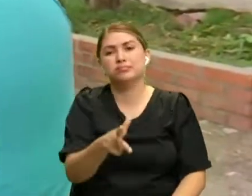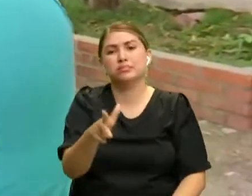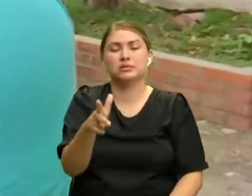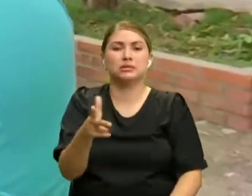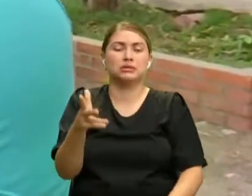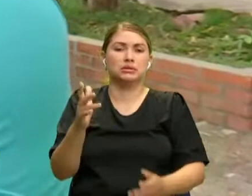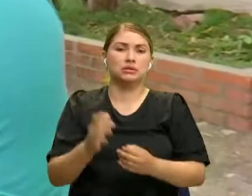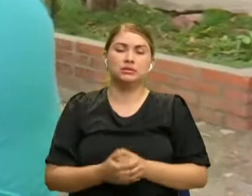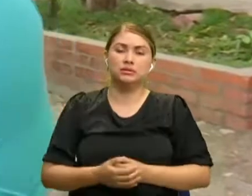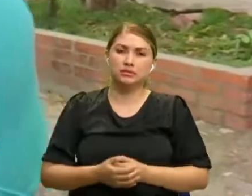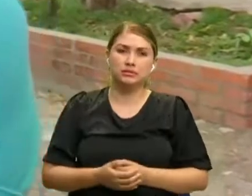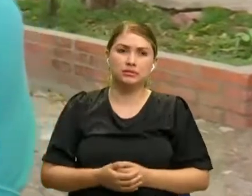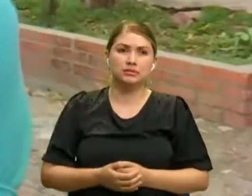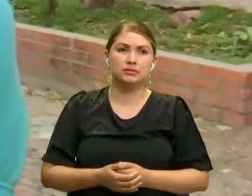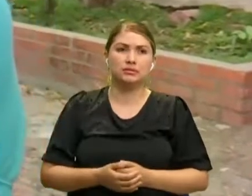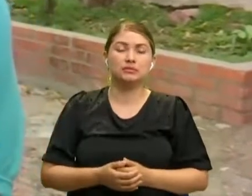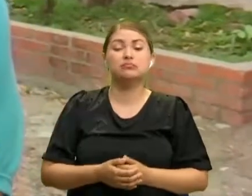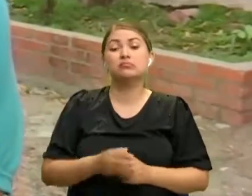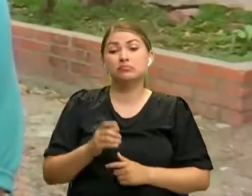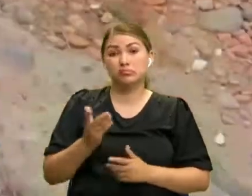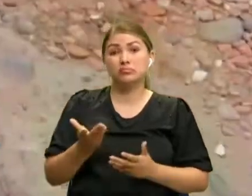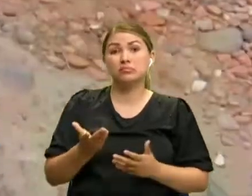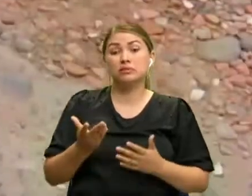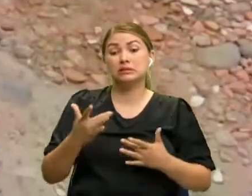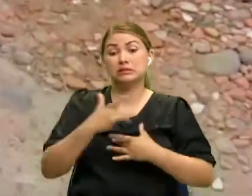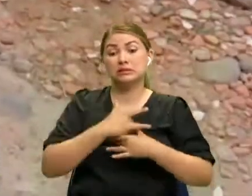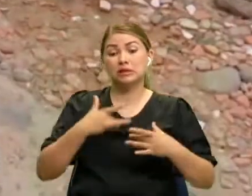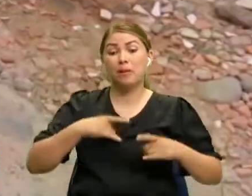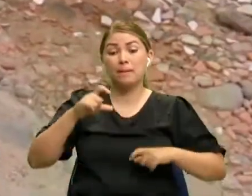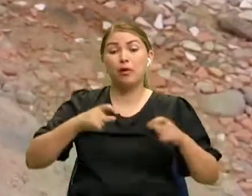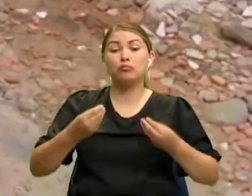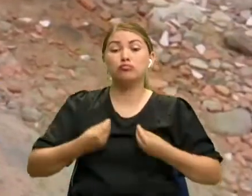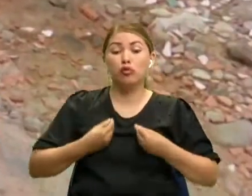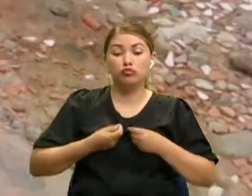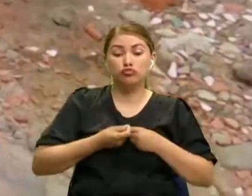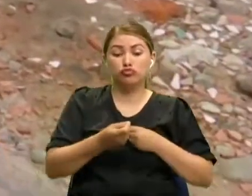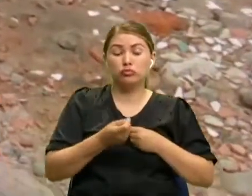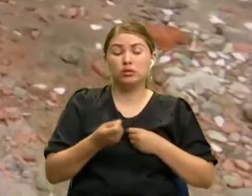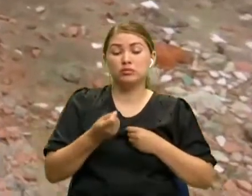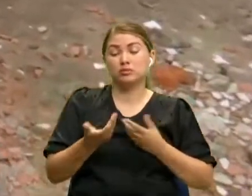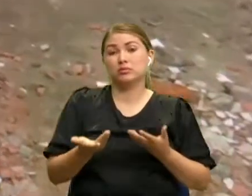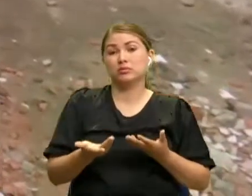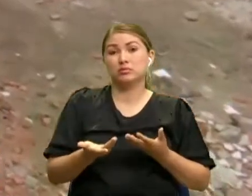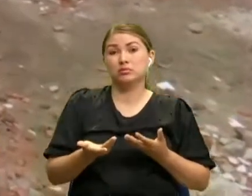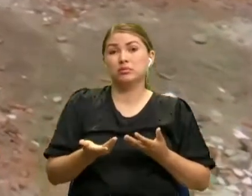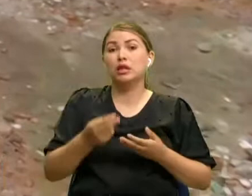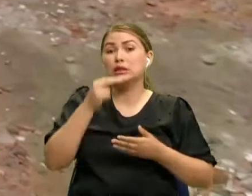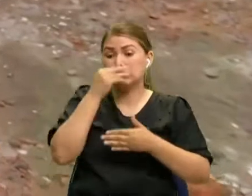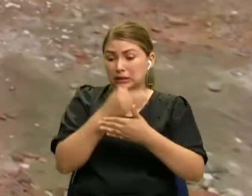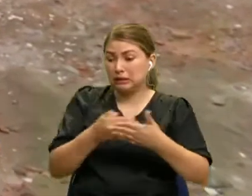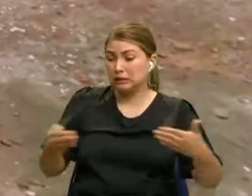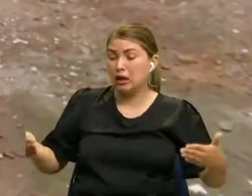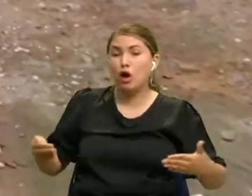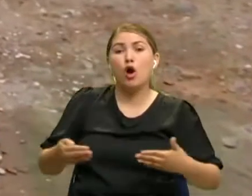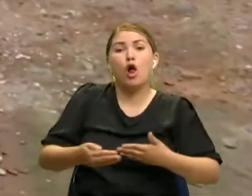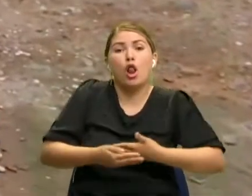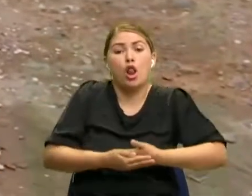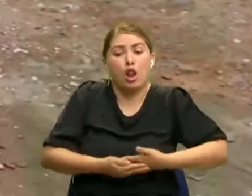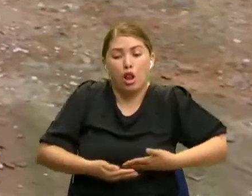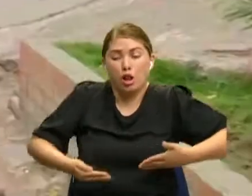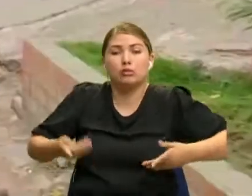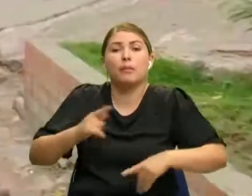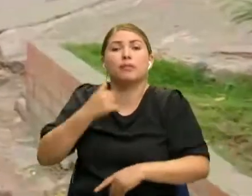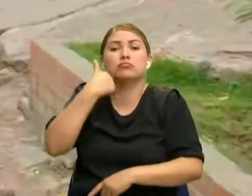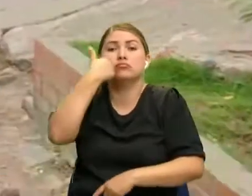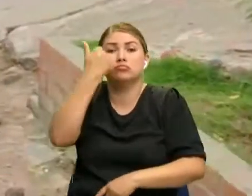movilidad y así colocando en riesgo la salud de las personas que viven acá, ya que son varios niños de meses y